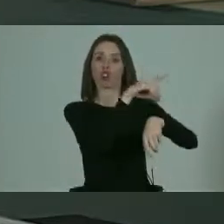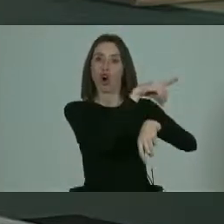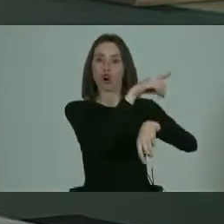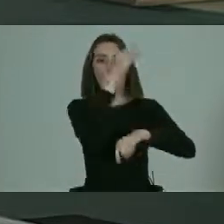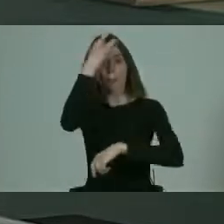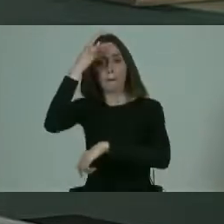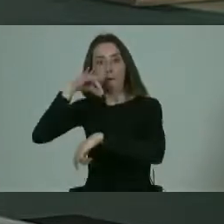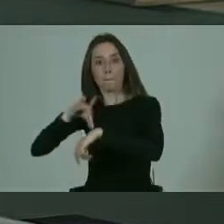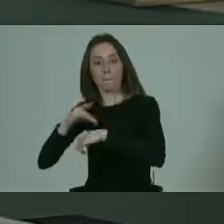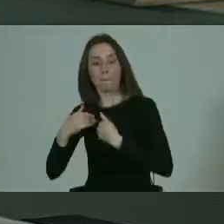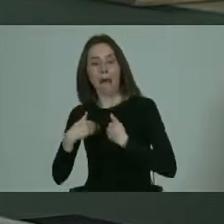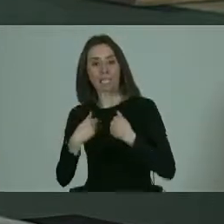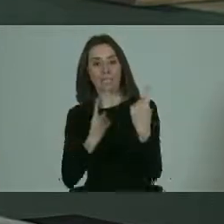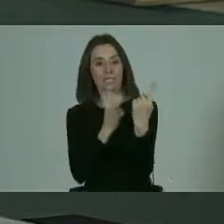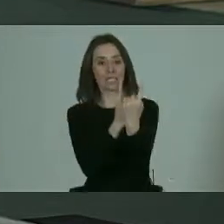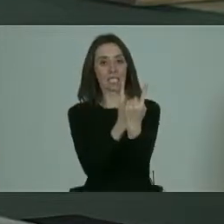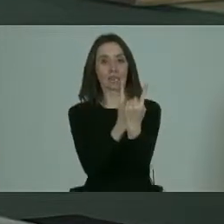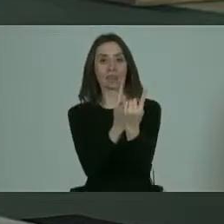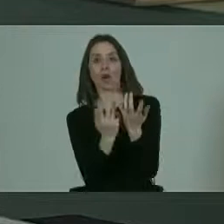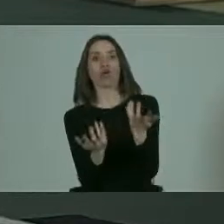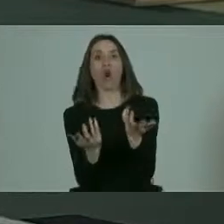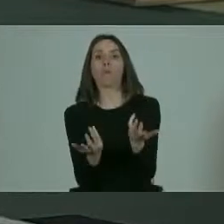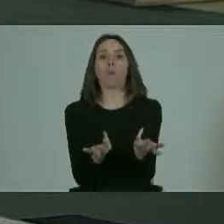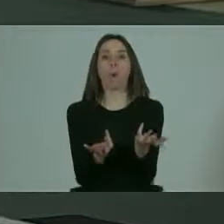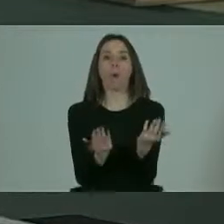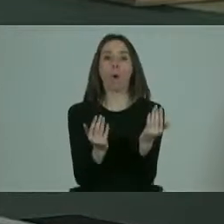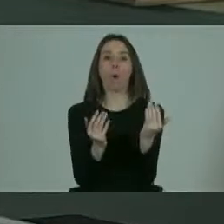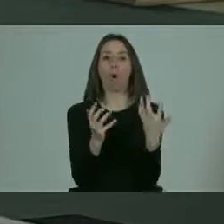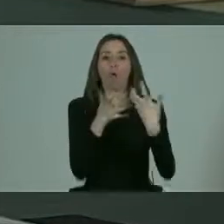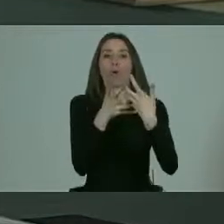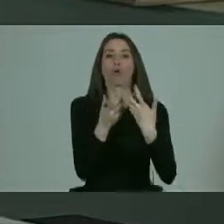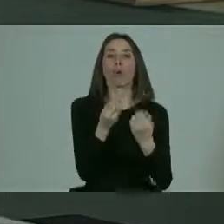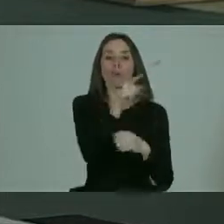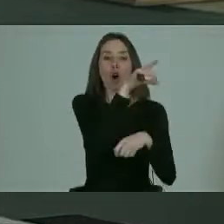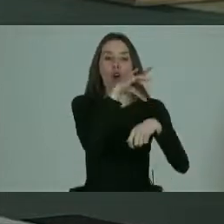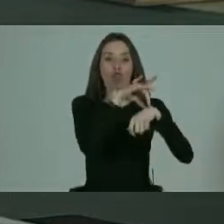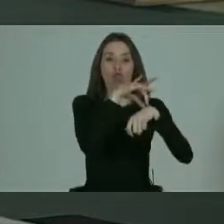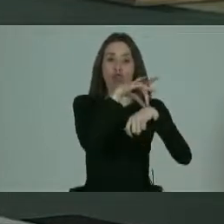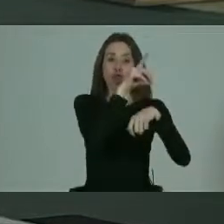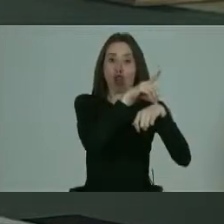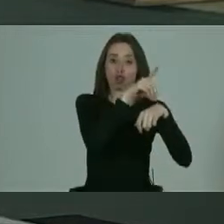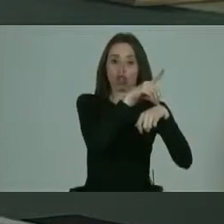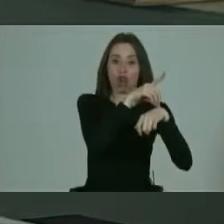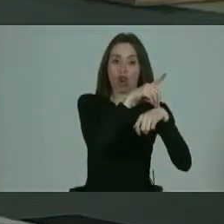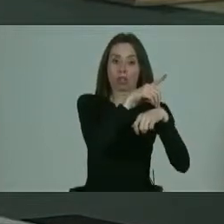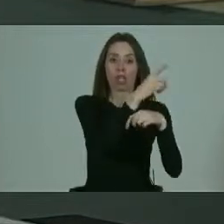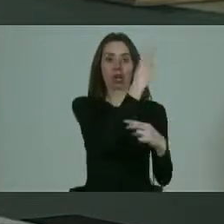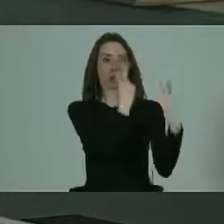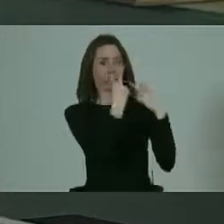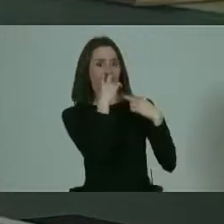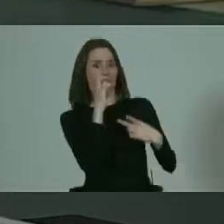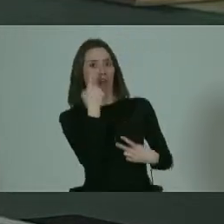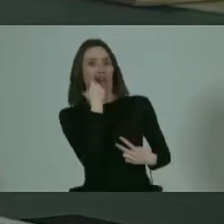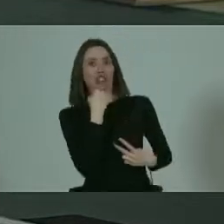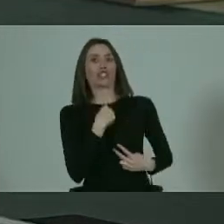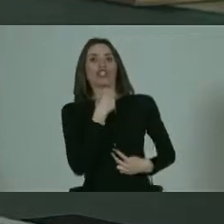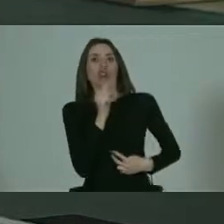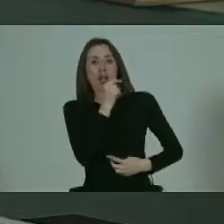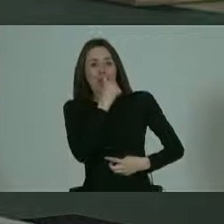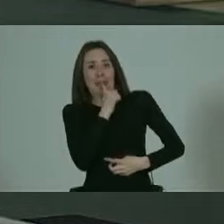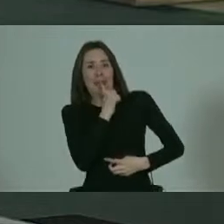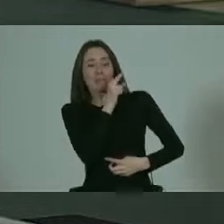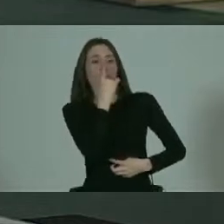no se veía muy bien como encuadrarla porque es que el médico conoce hasta lo que no quisieras que supiera